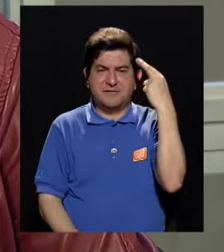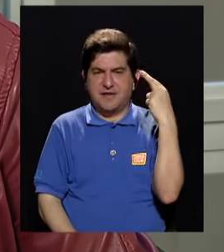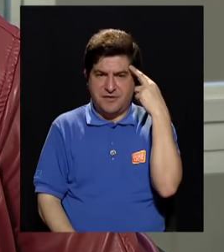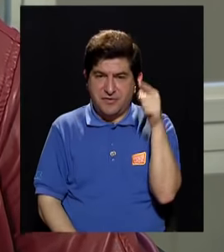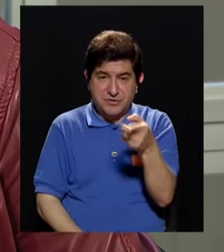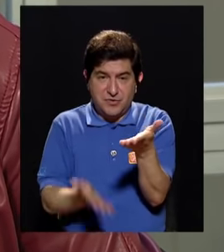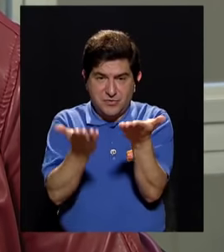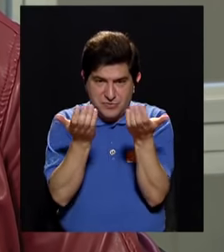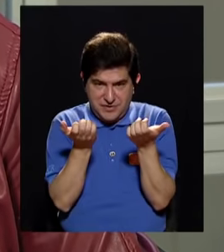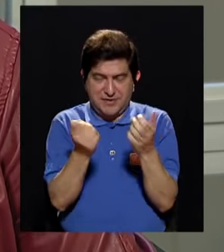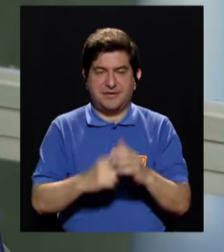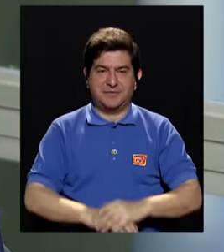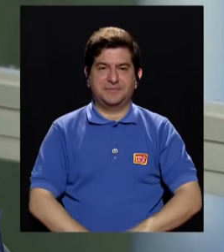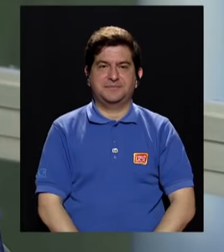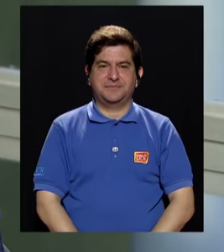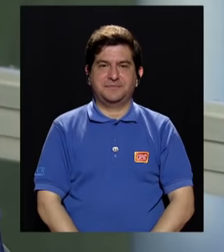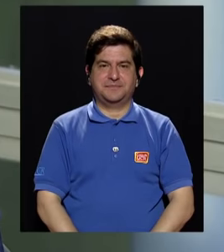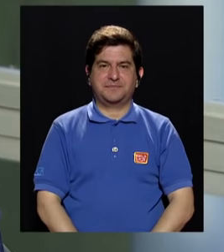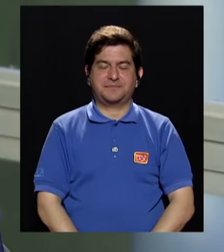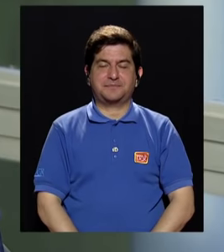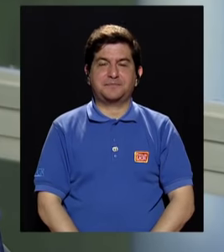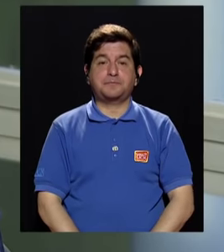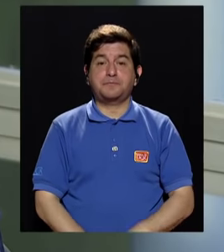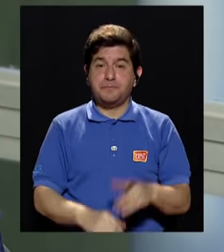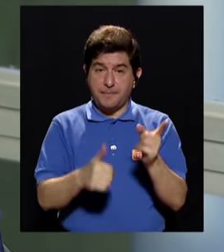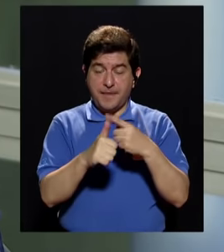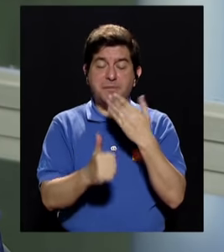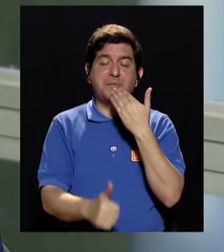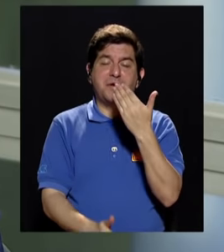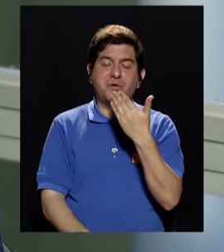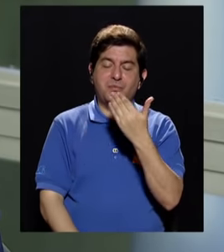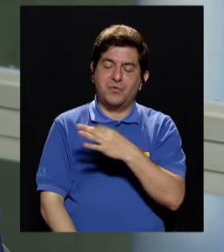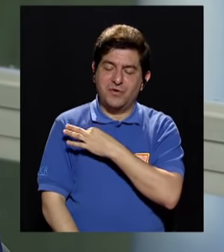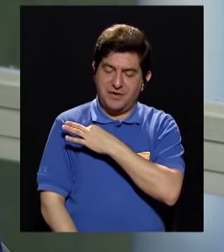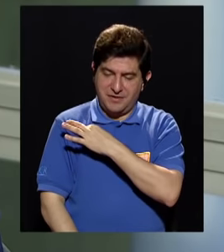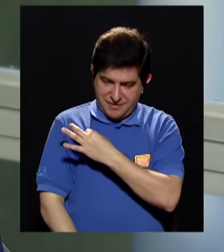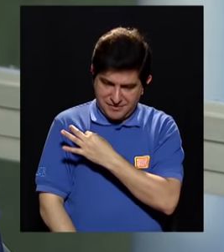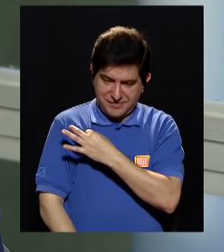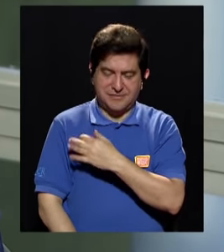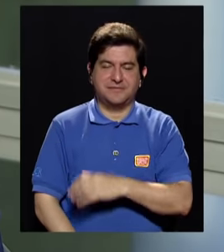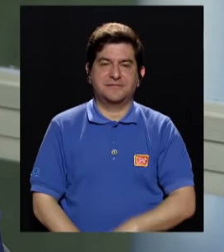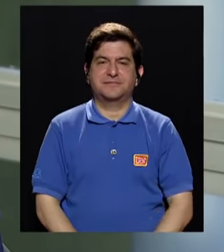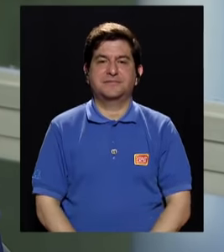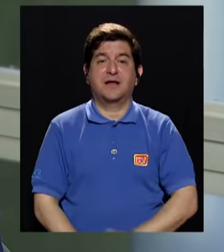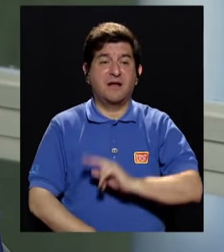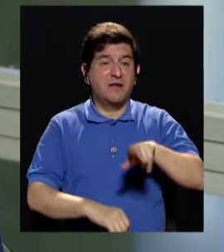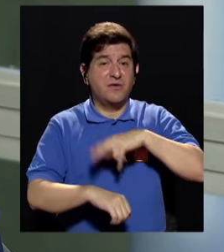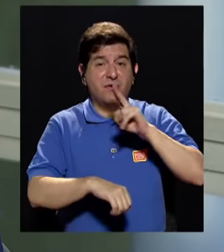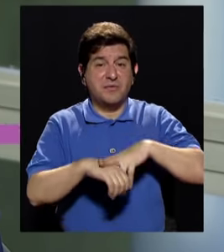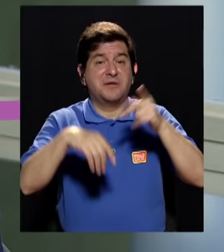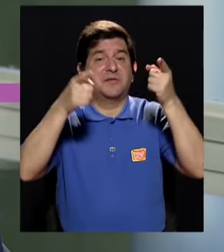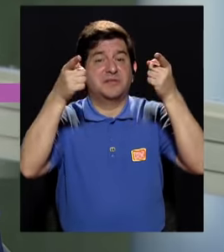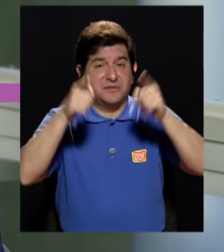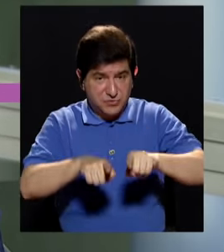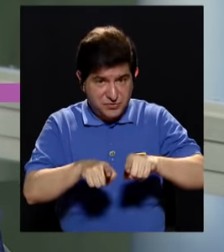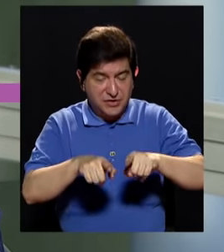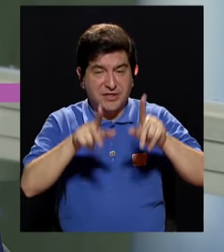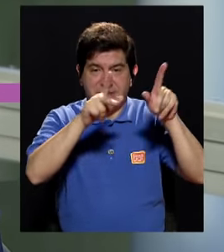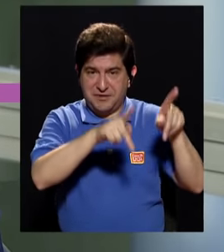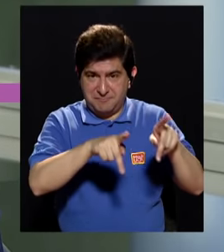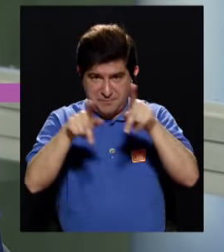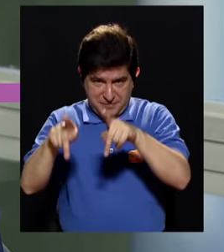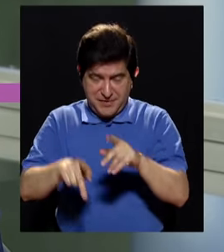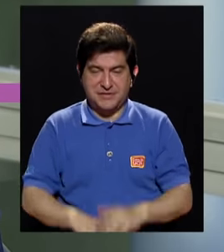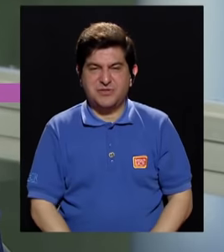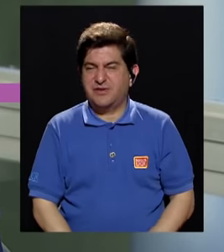reflexión que usted quiera dejarnos buo pues agradecerles la invitación a ustedes verdad porque usualmente pasa que las